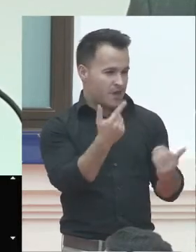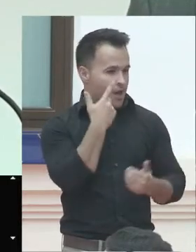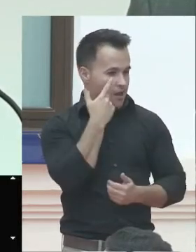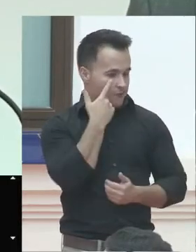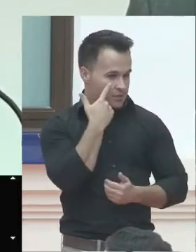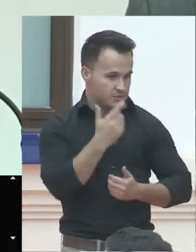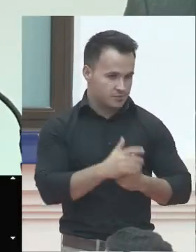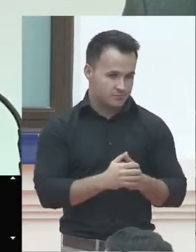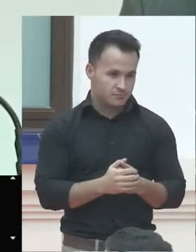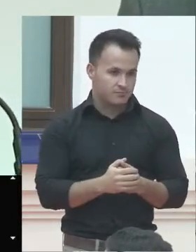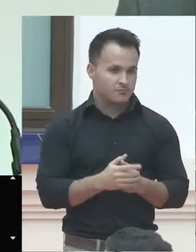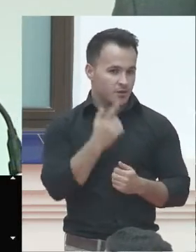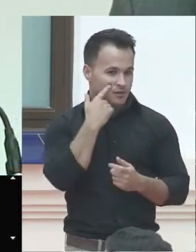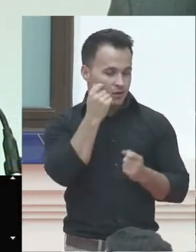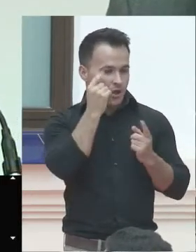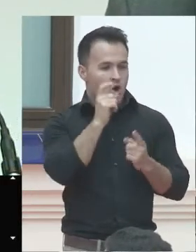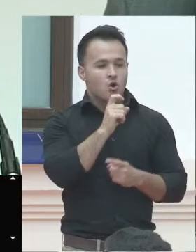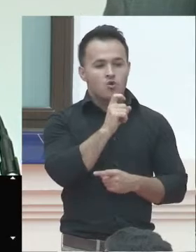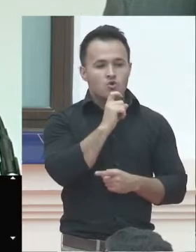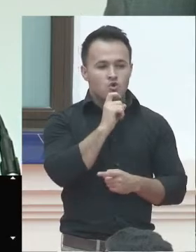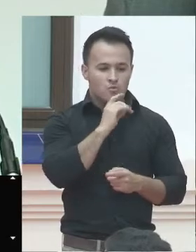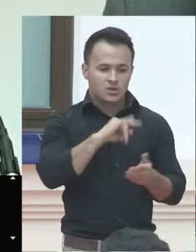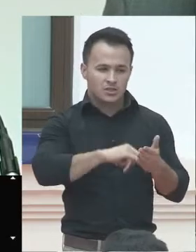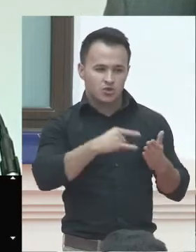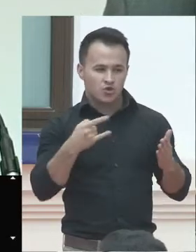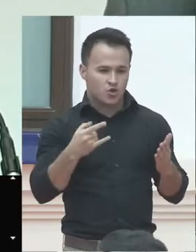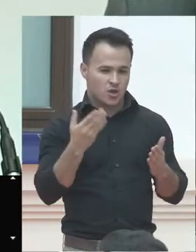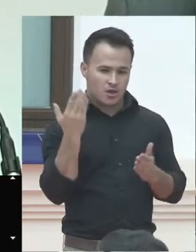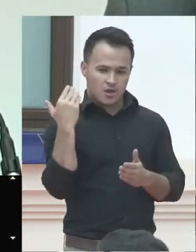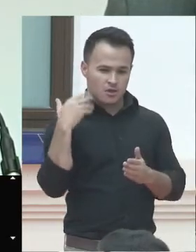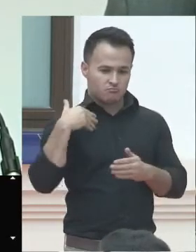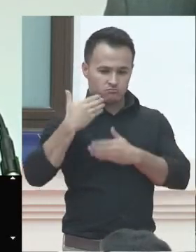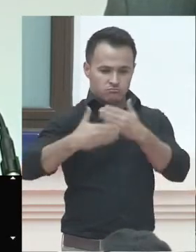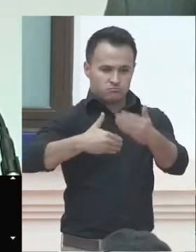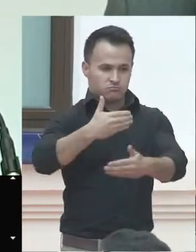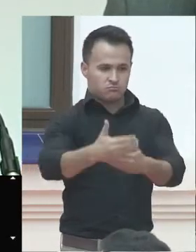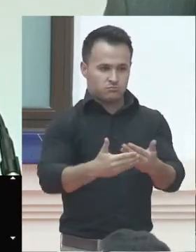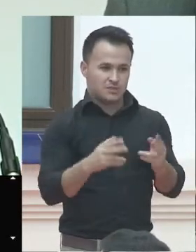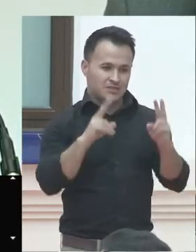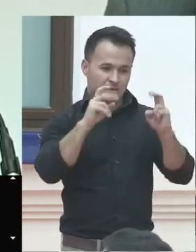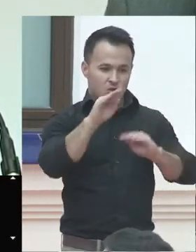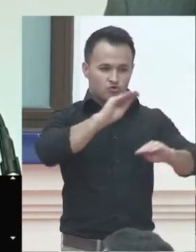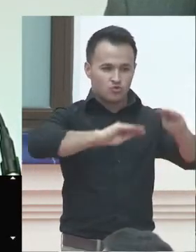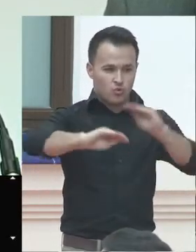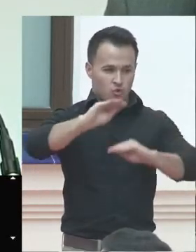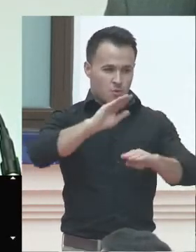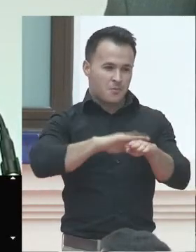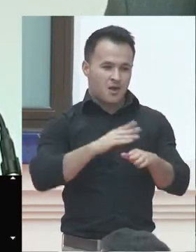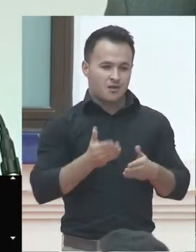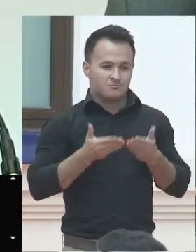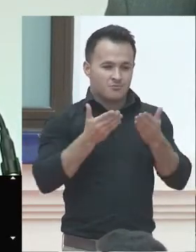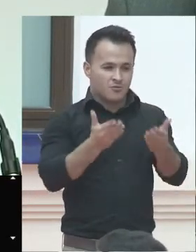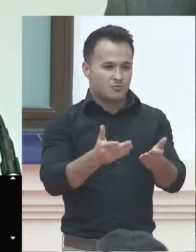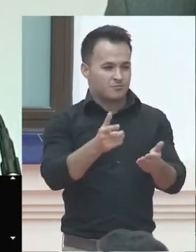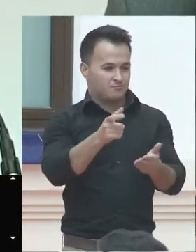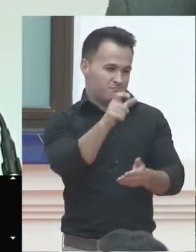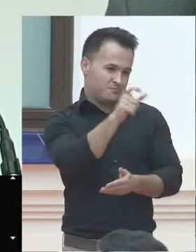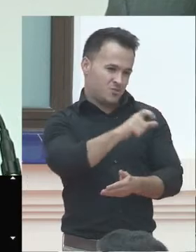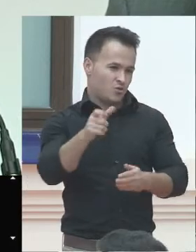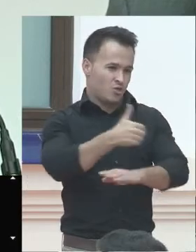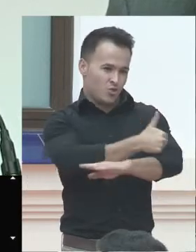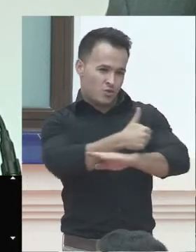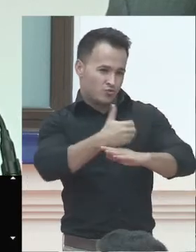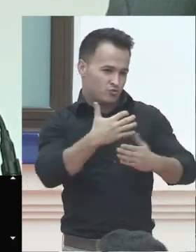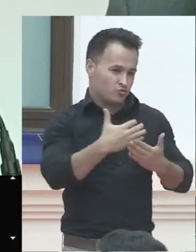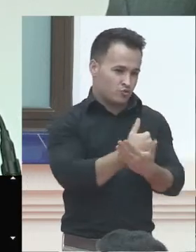pues todos veamos cómo se ha trabajado en los últimos años en soluciones para favorecer que todos los